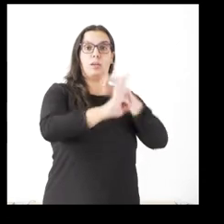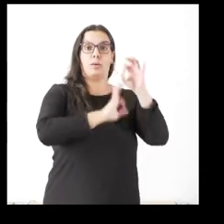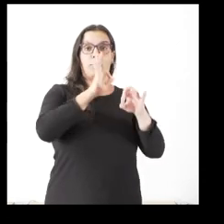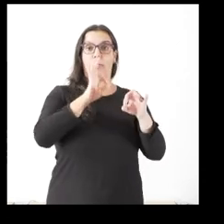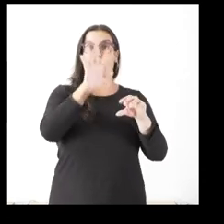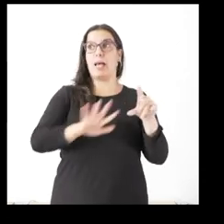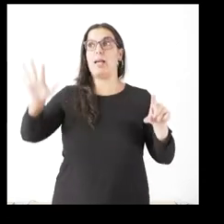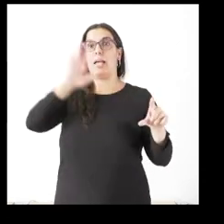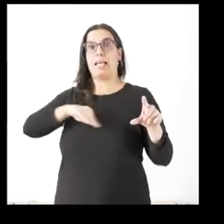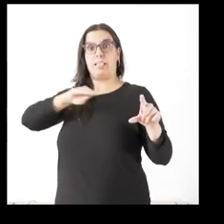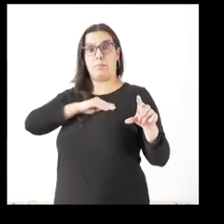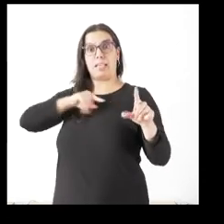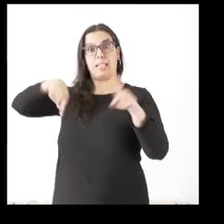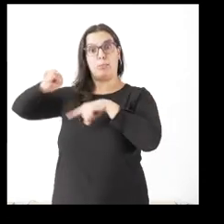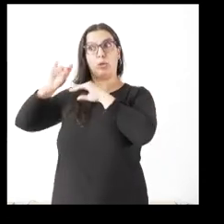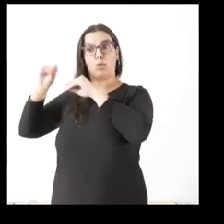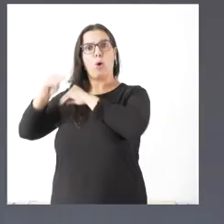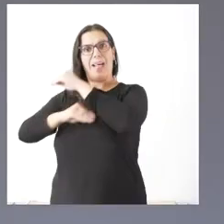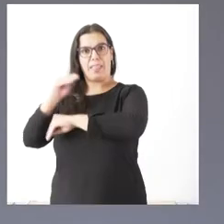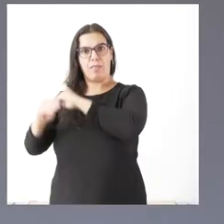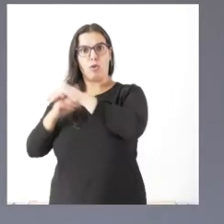Estado, el mapa de transportes del Estado. Gracias.